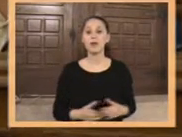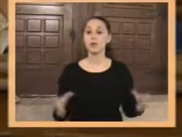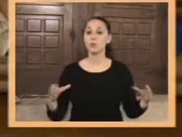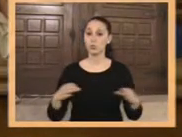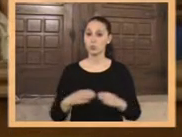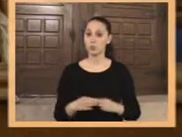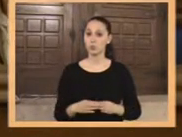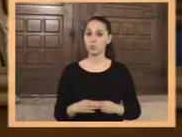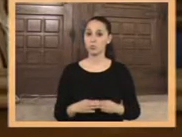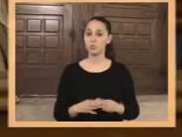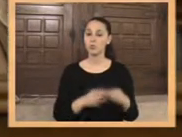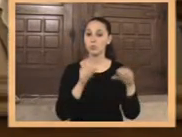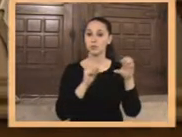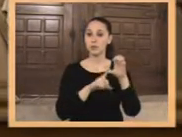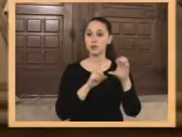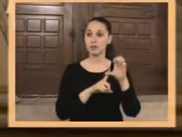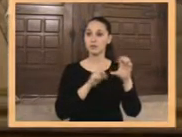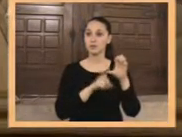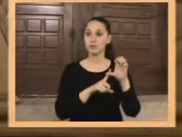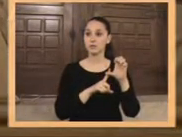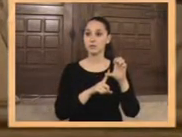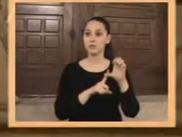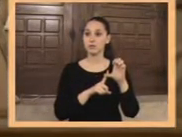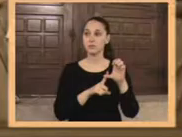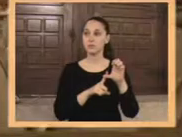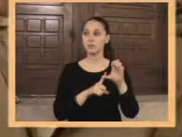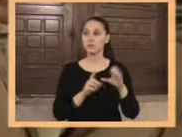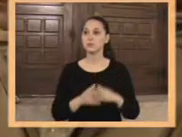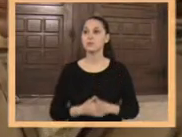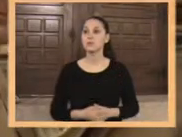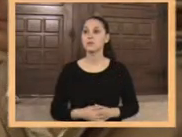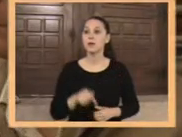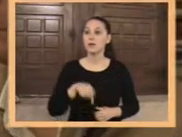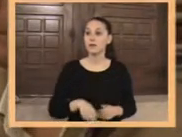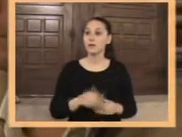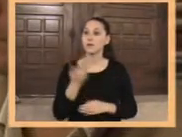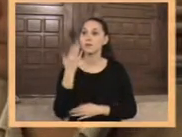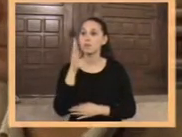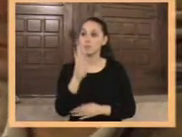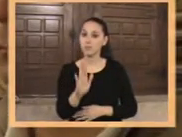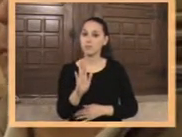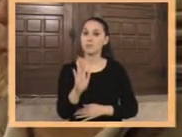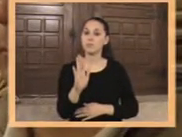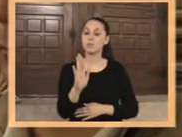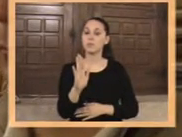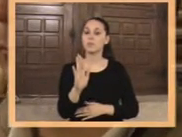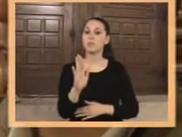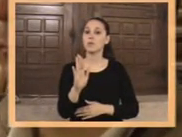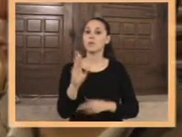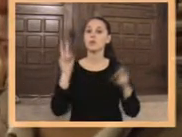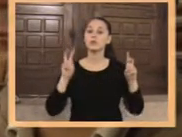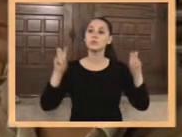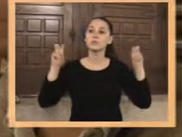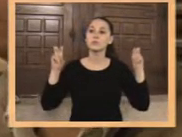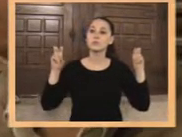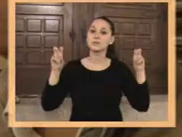Municipal Extremeños, aquí viene una moción que se trata de lo siguiente, se trata